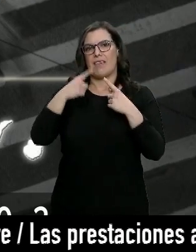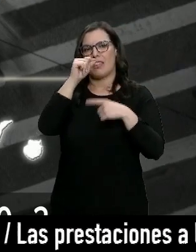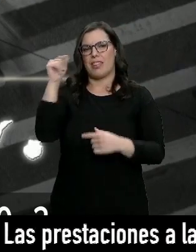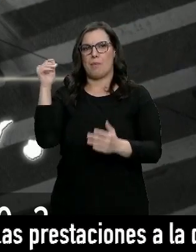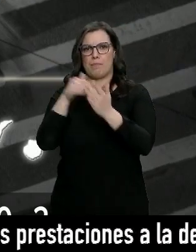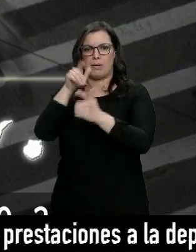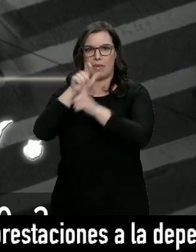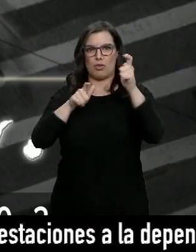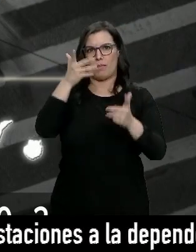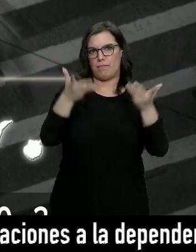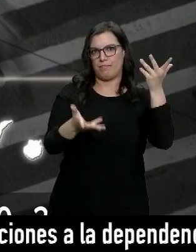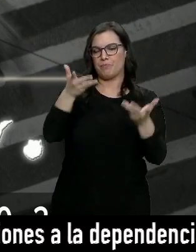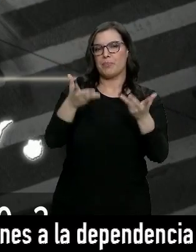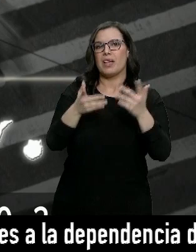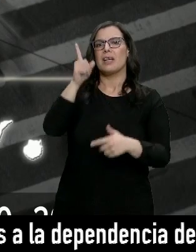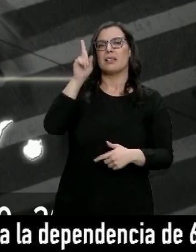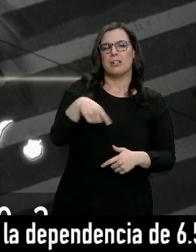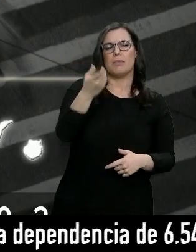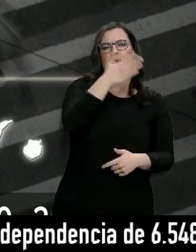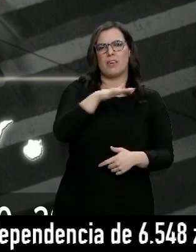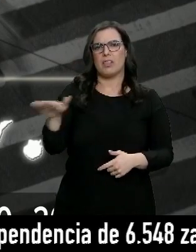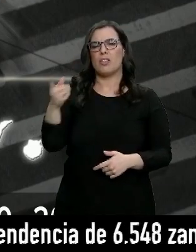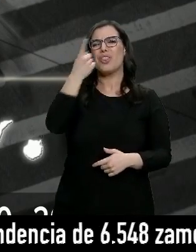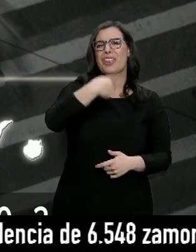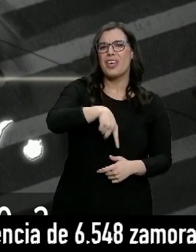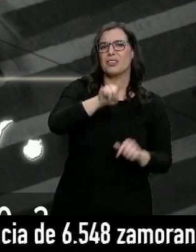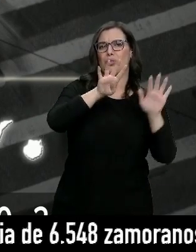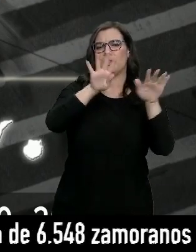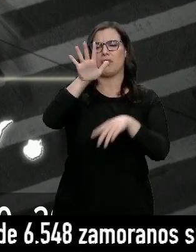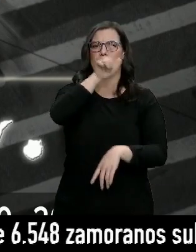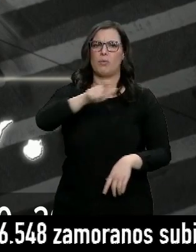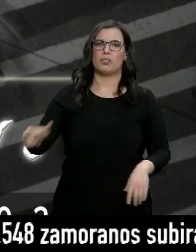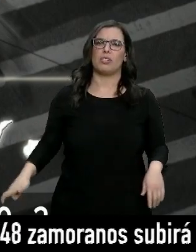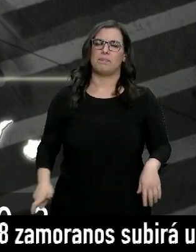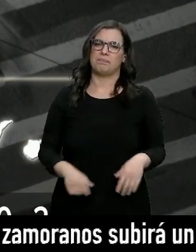Además, hay que lamentar la muerte de 195 personas.